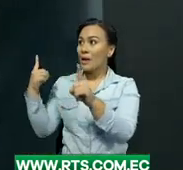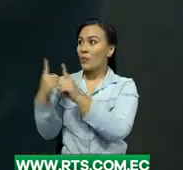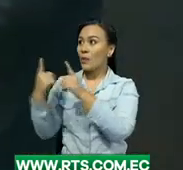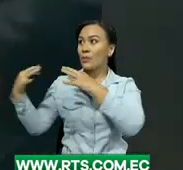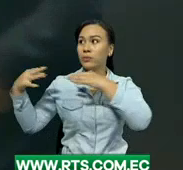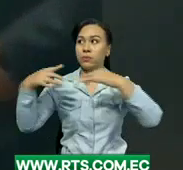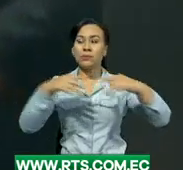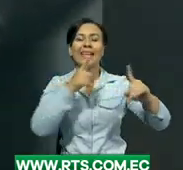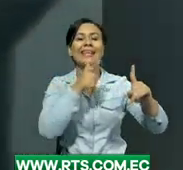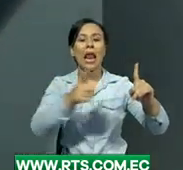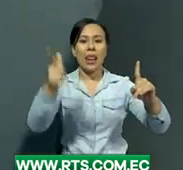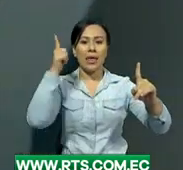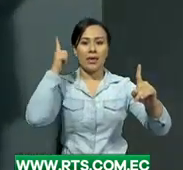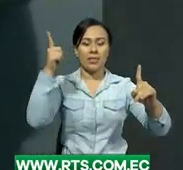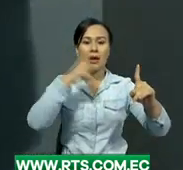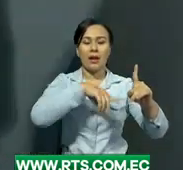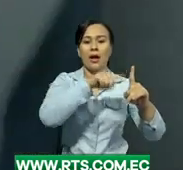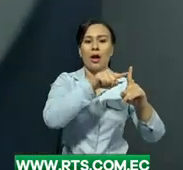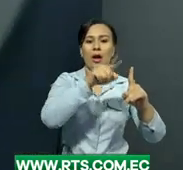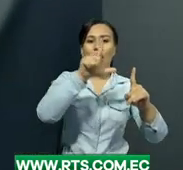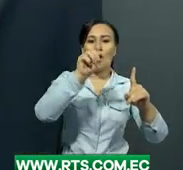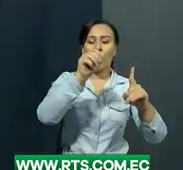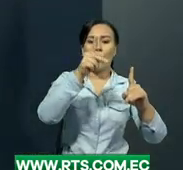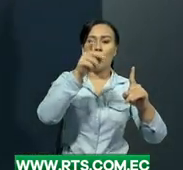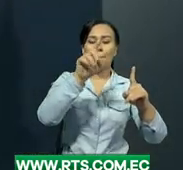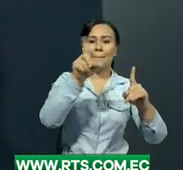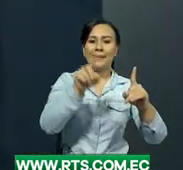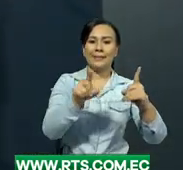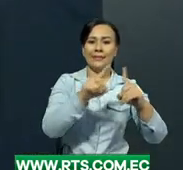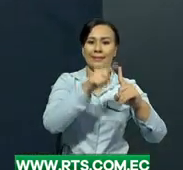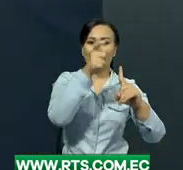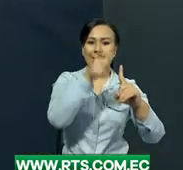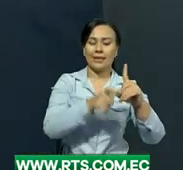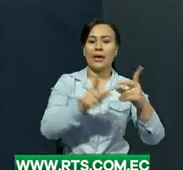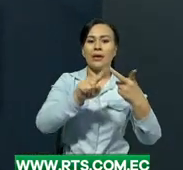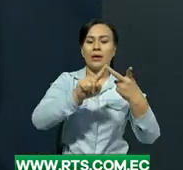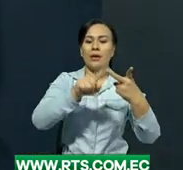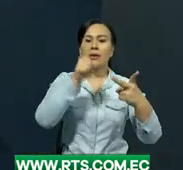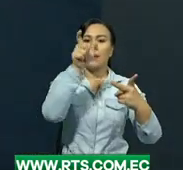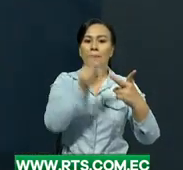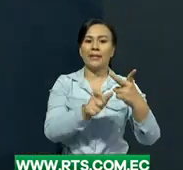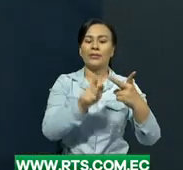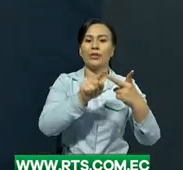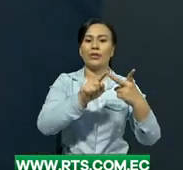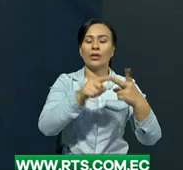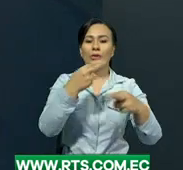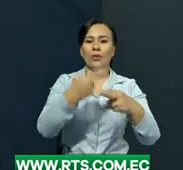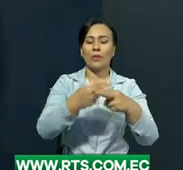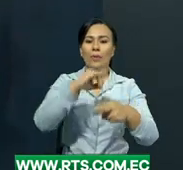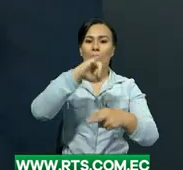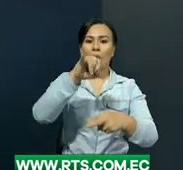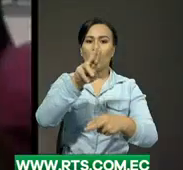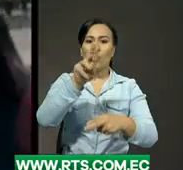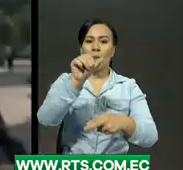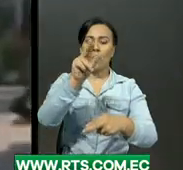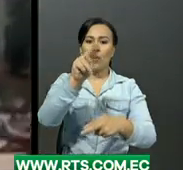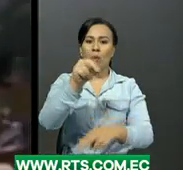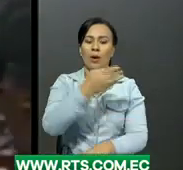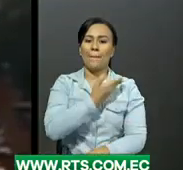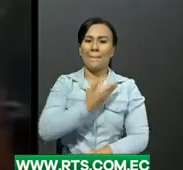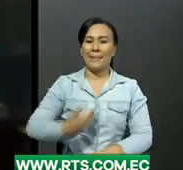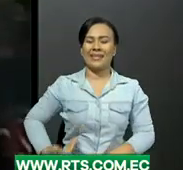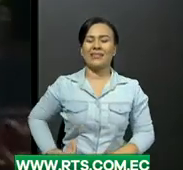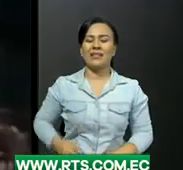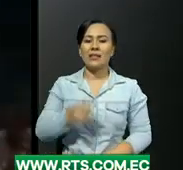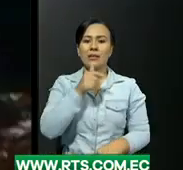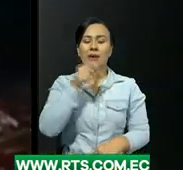El líder opositor Leopoldo López y el presidente interino Juan Guaidó unidos luego de la liberación del primero, conversando de la